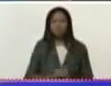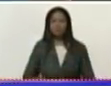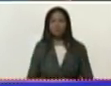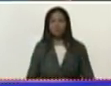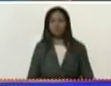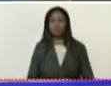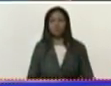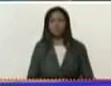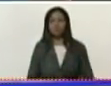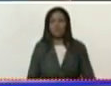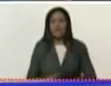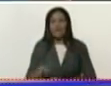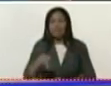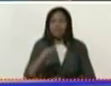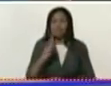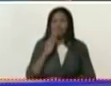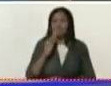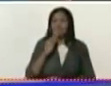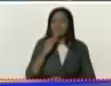esta experiencia